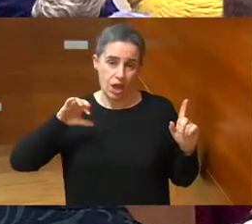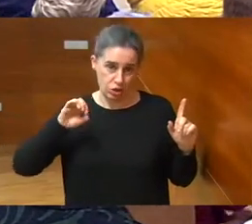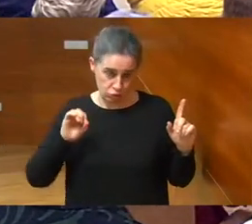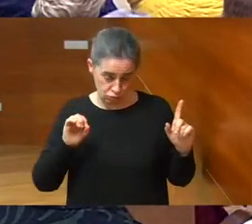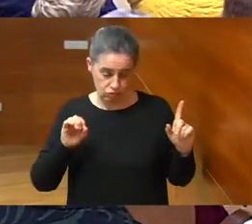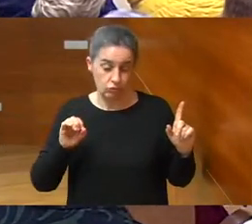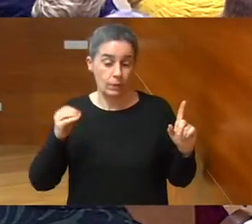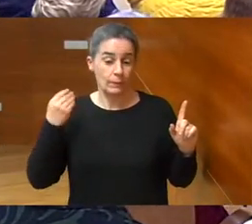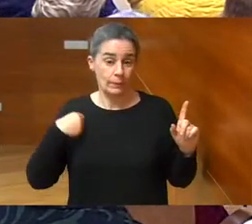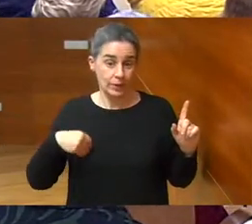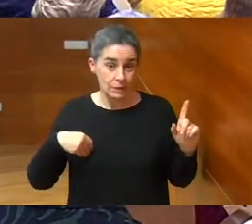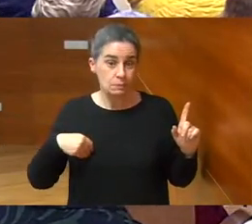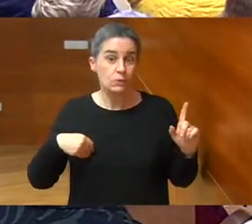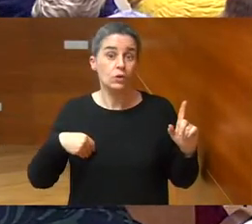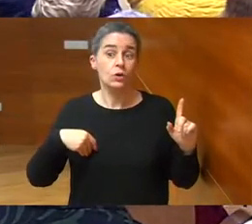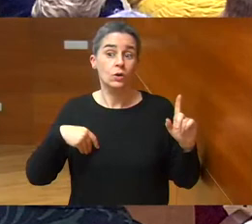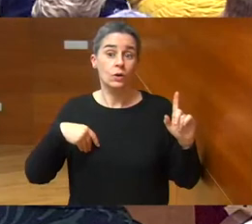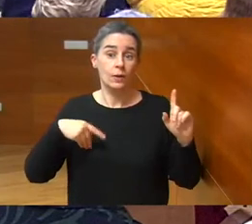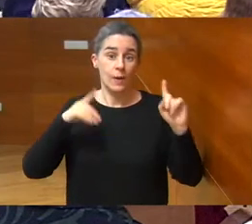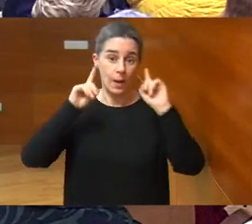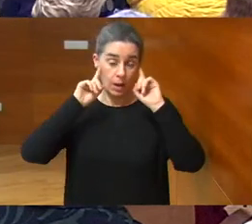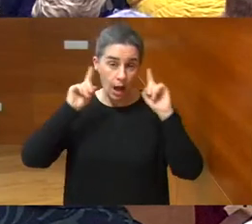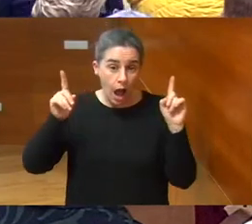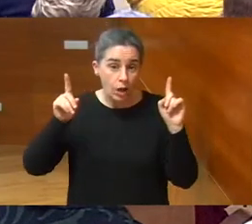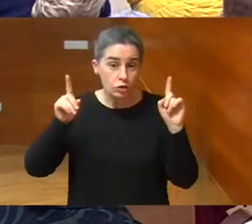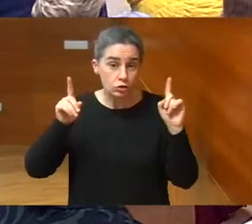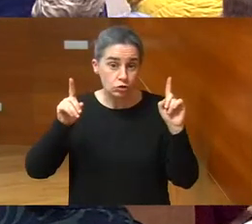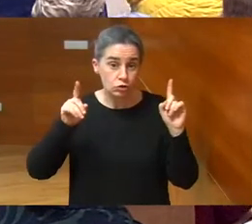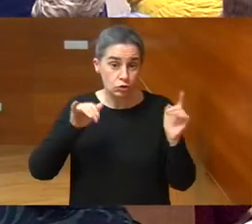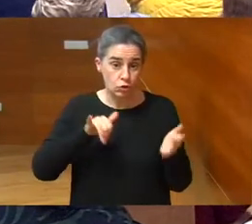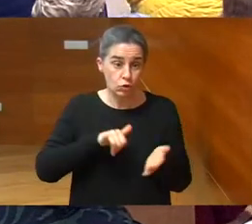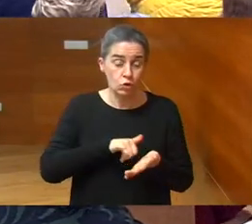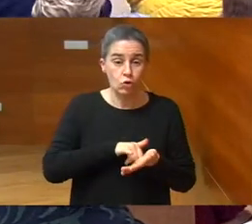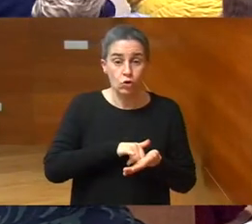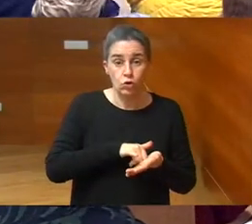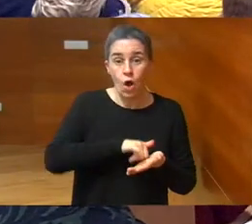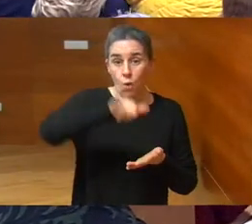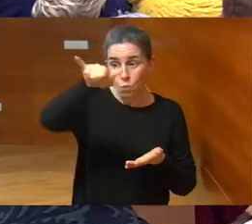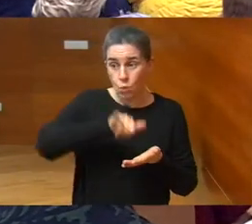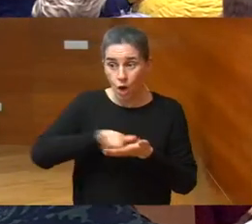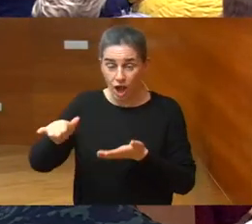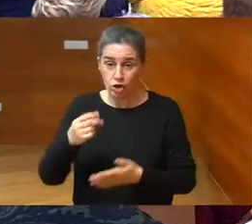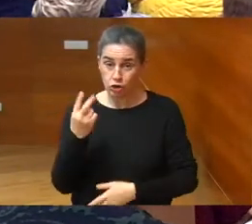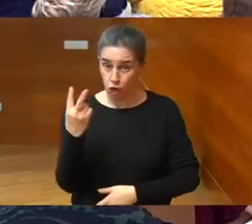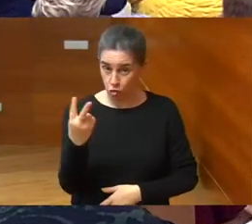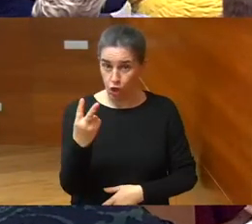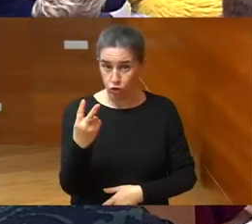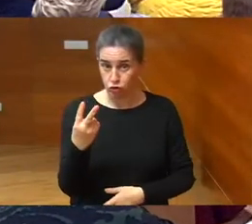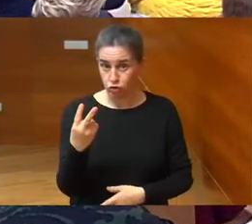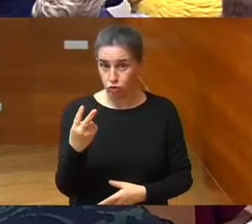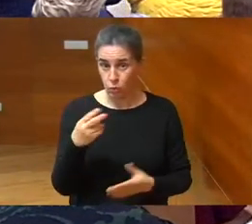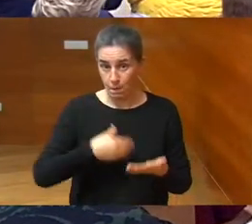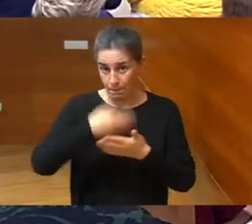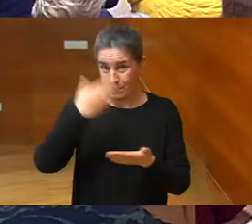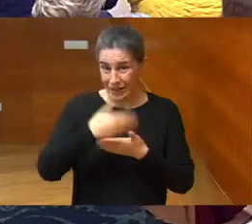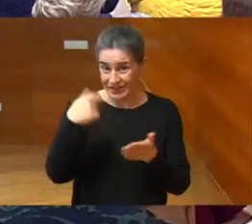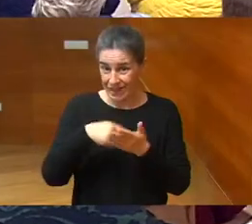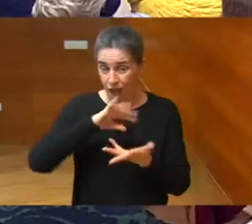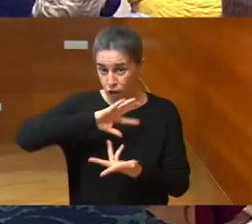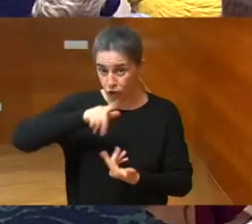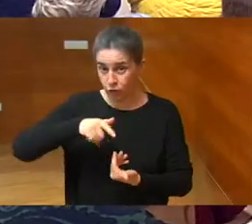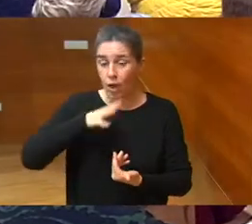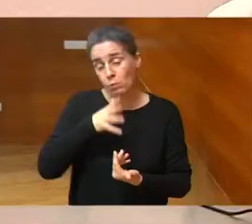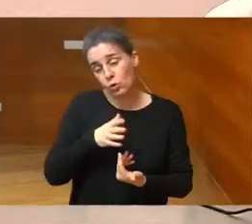que salía de esos de esos dos documentados por digamos por la prensa y la prensa veía como